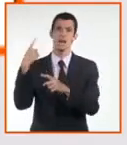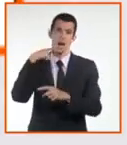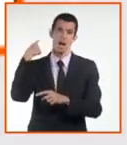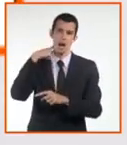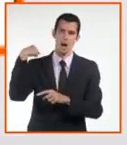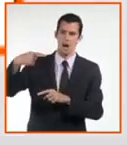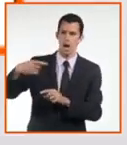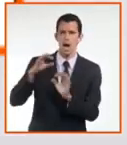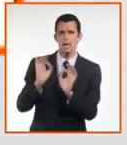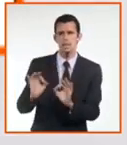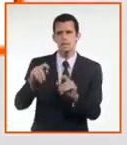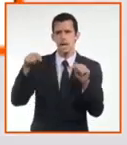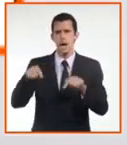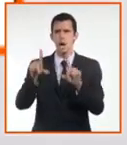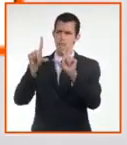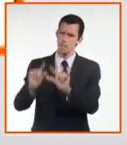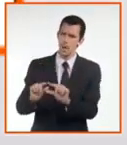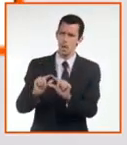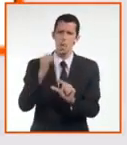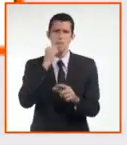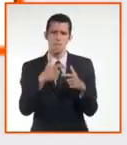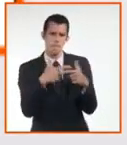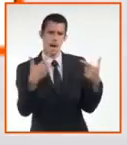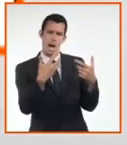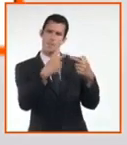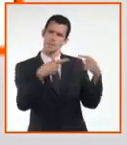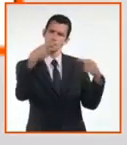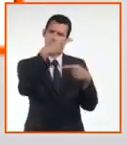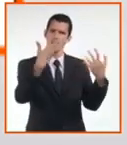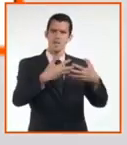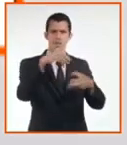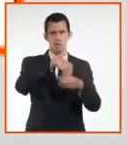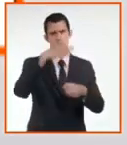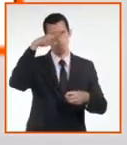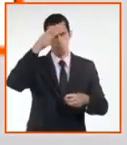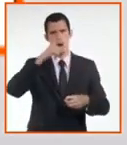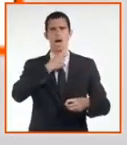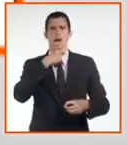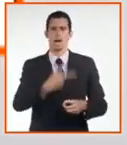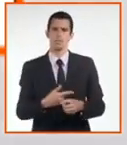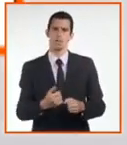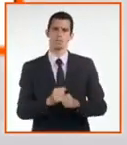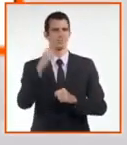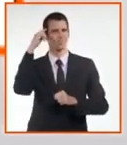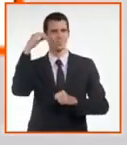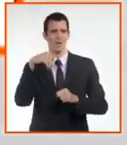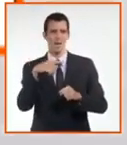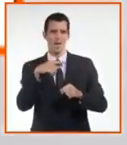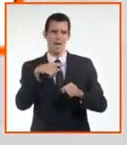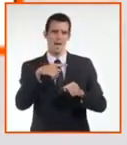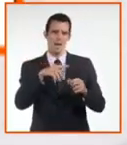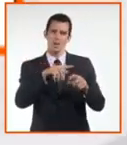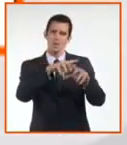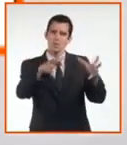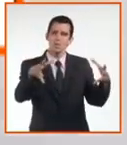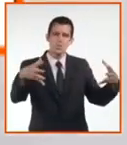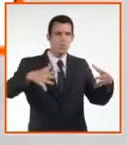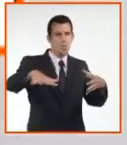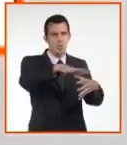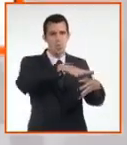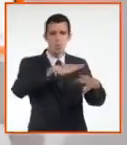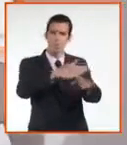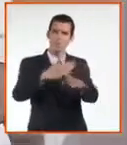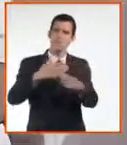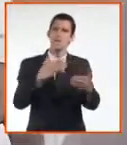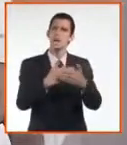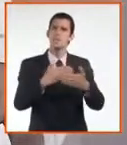con la industria con la unión de industrias militares para que se han sustituido algunos equipos y bueno pieza de repuesto que